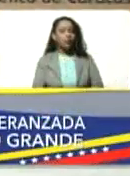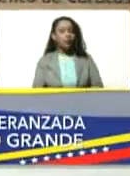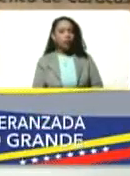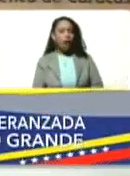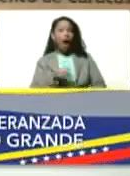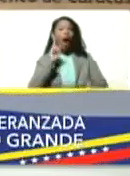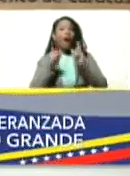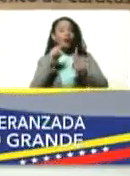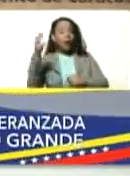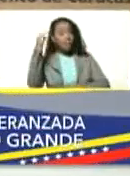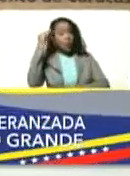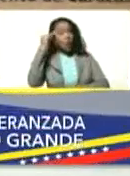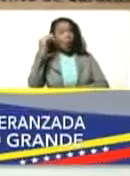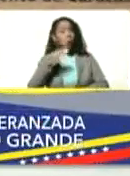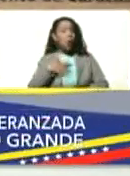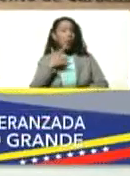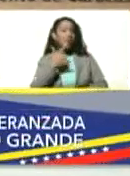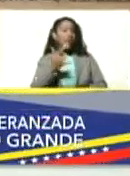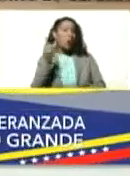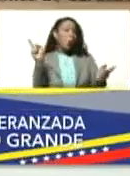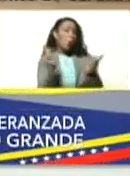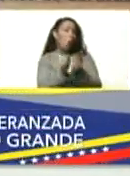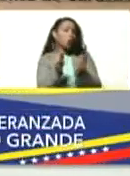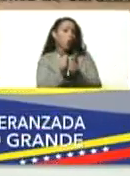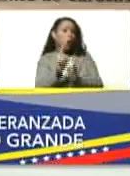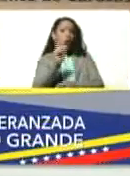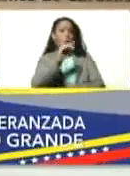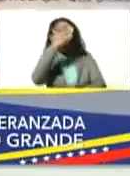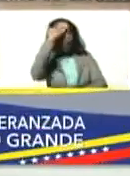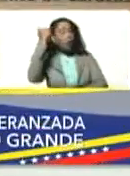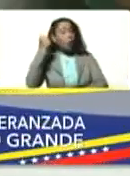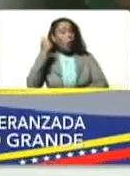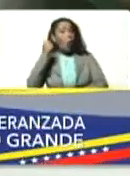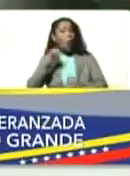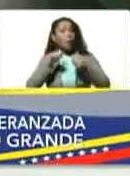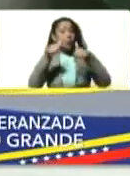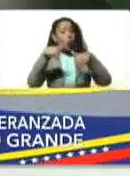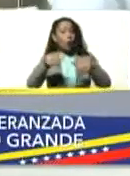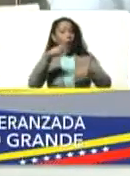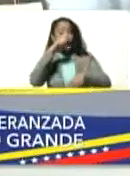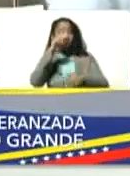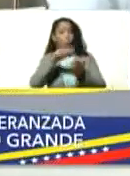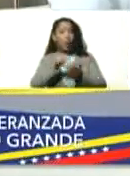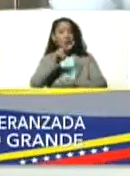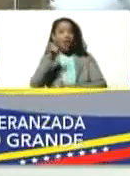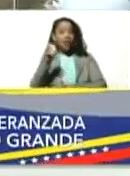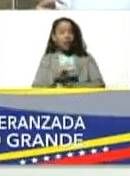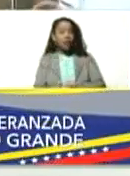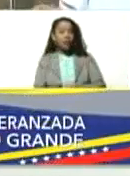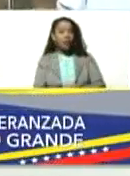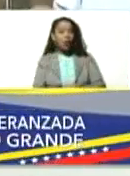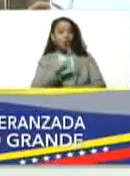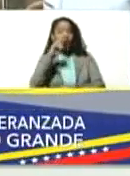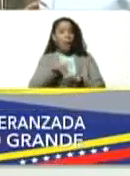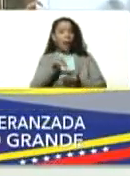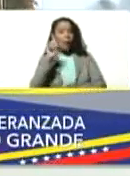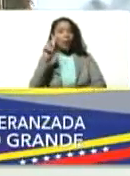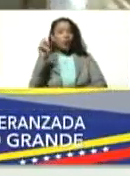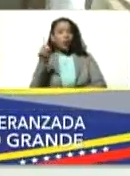A veces la memoria puede ser corta. No nos olvidemos que apenas ahorita, en el año 2020,